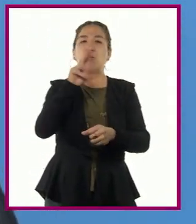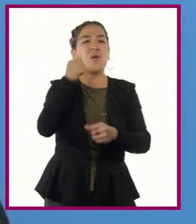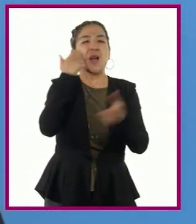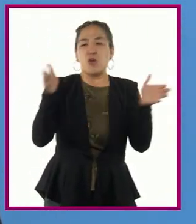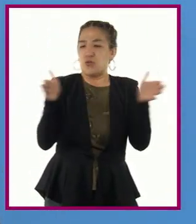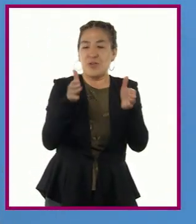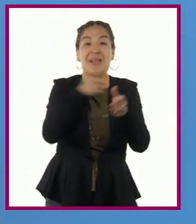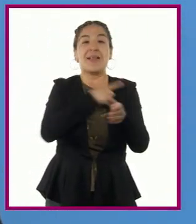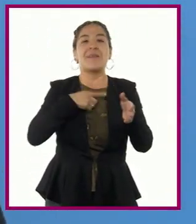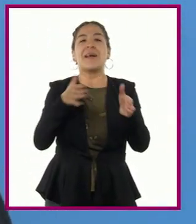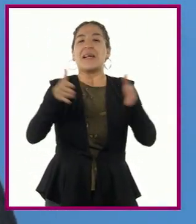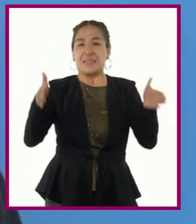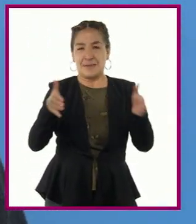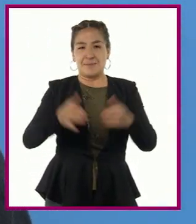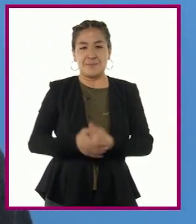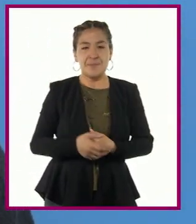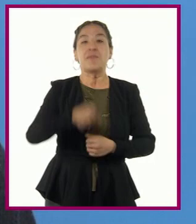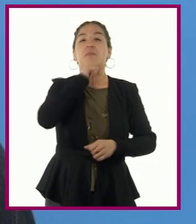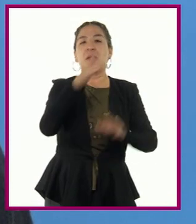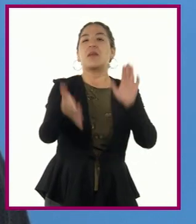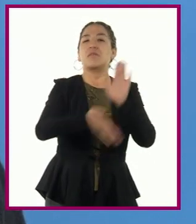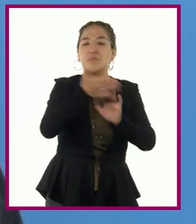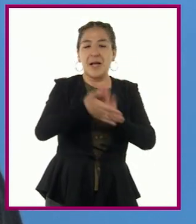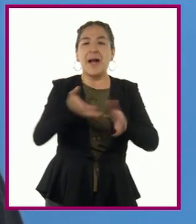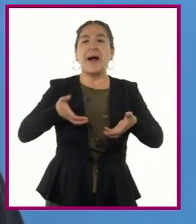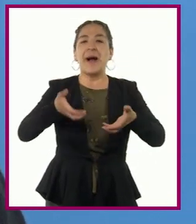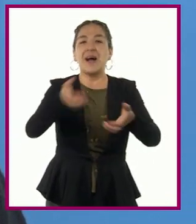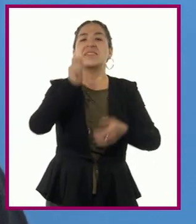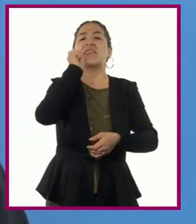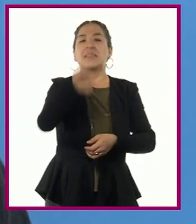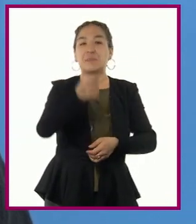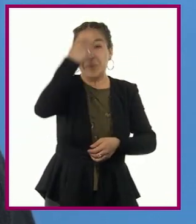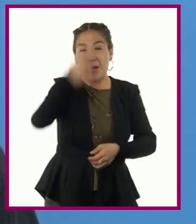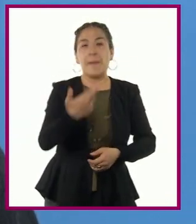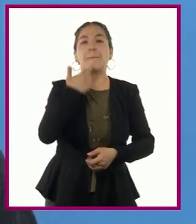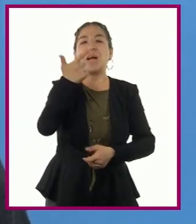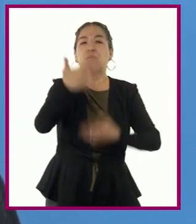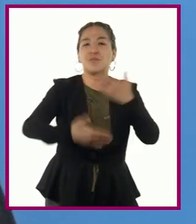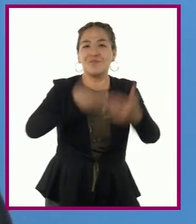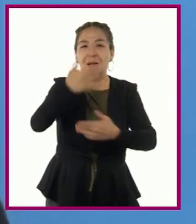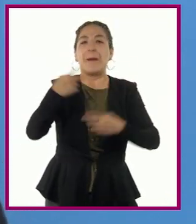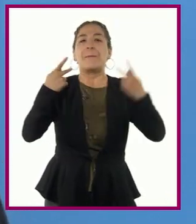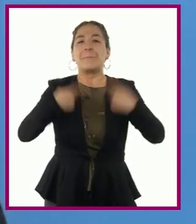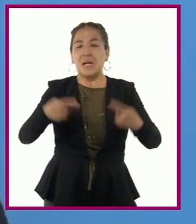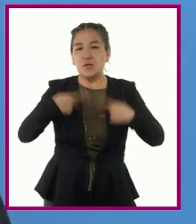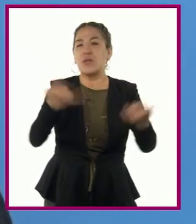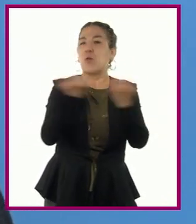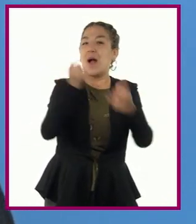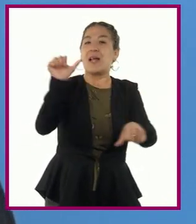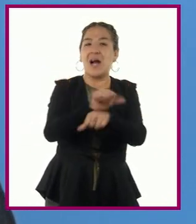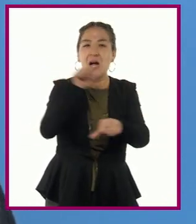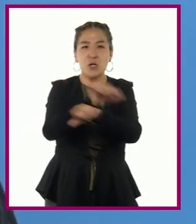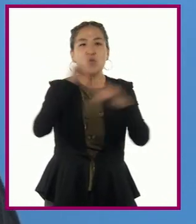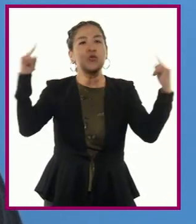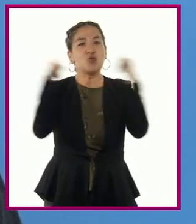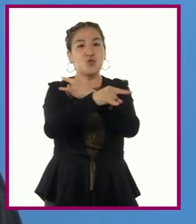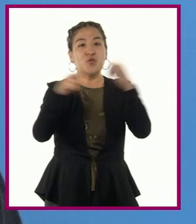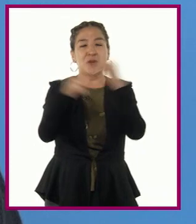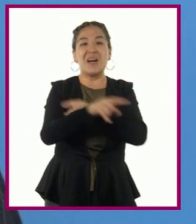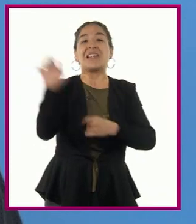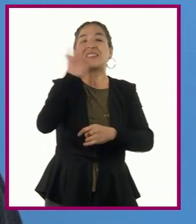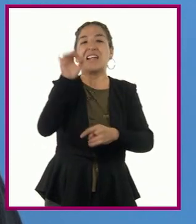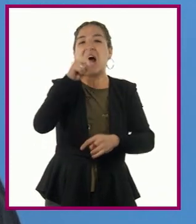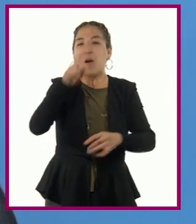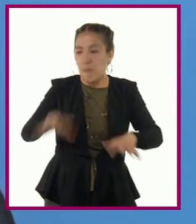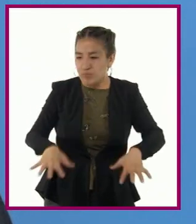iniciaron obras de empedrado de calles con la finalidad de mejorar el tránsito de los carruajes y evitar